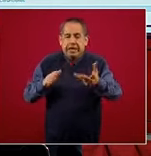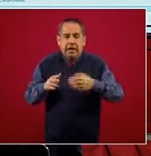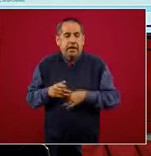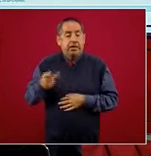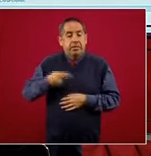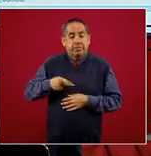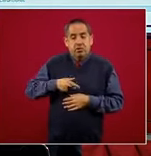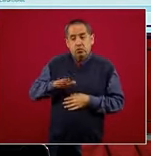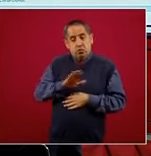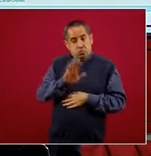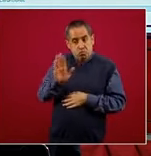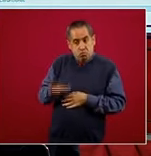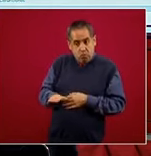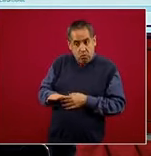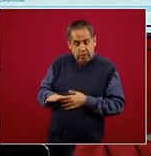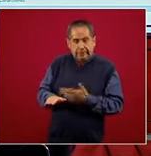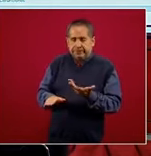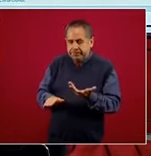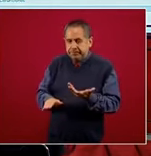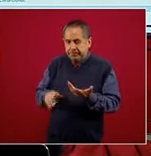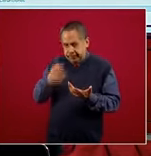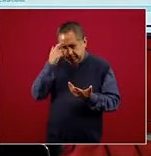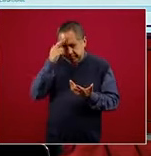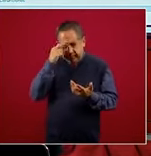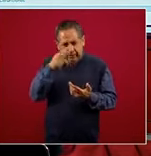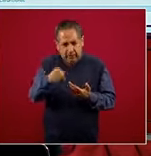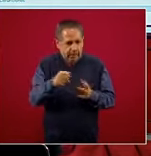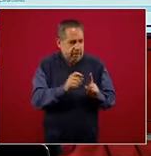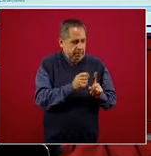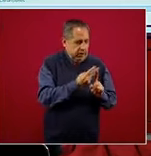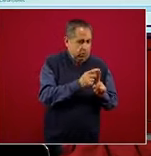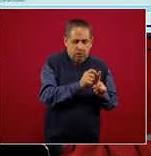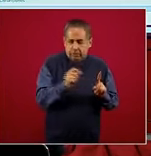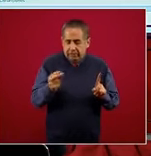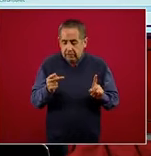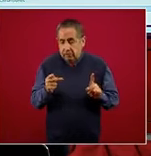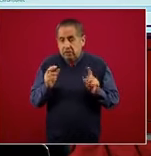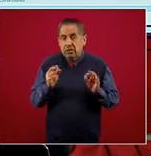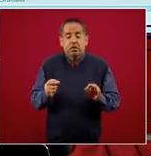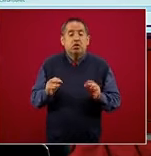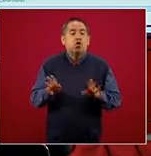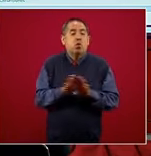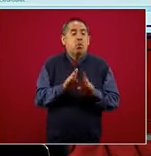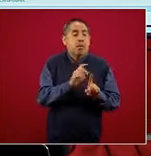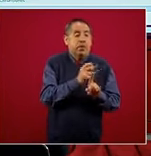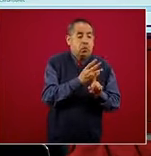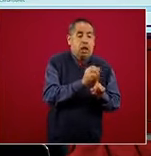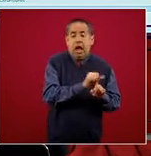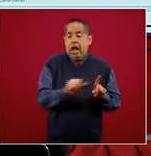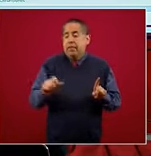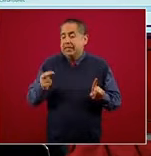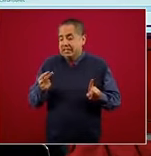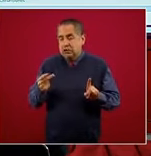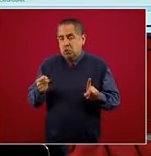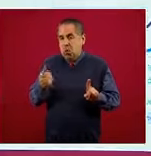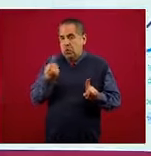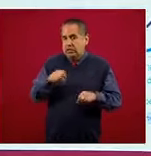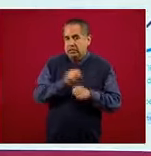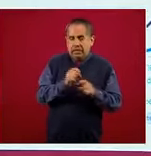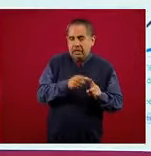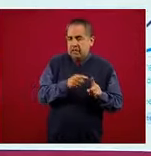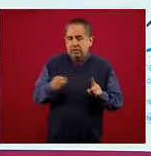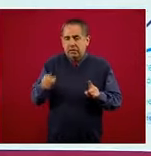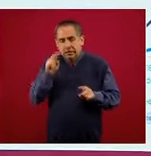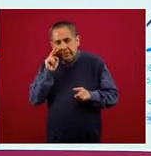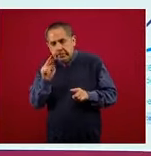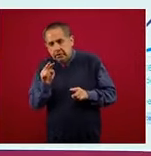defunciones, recordando que estamos en este punto basados en casos confirmados, de la semana 24 a la 25